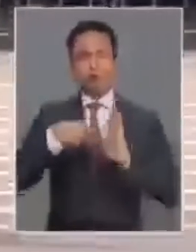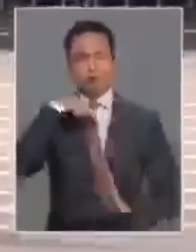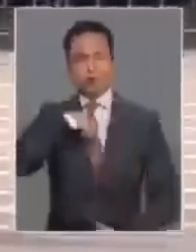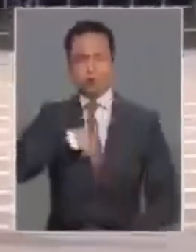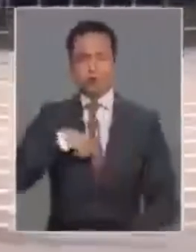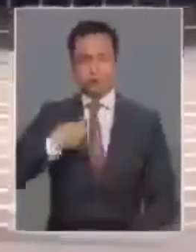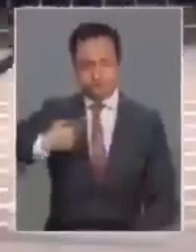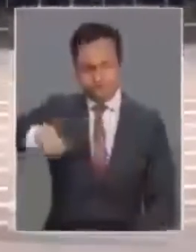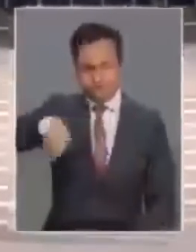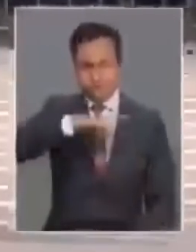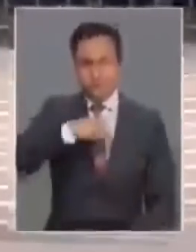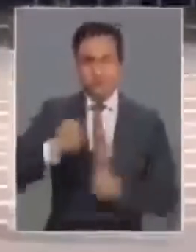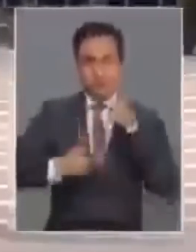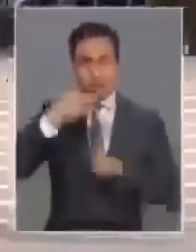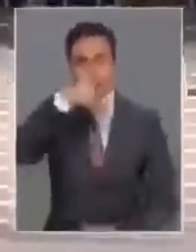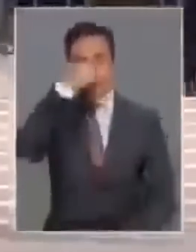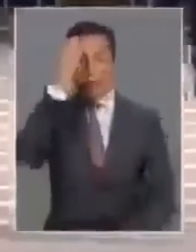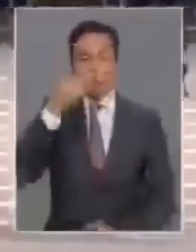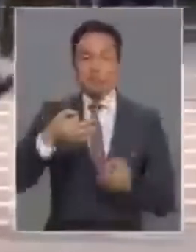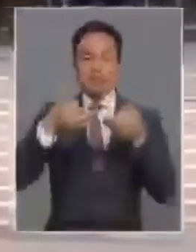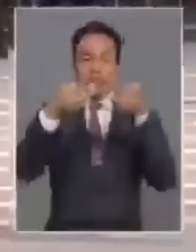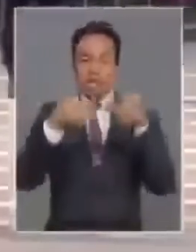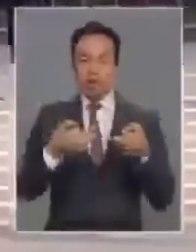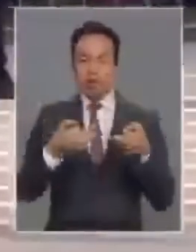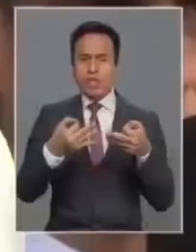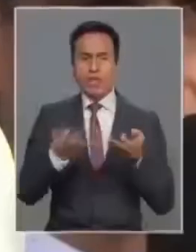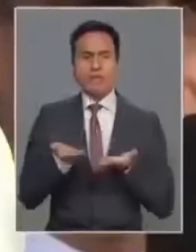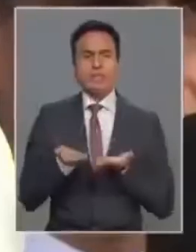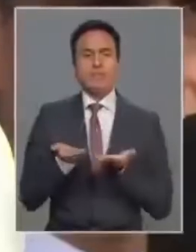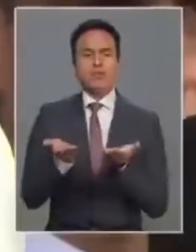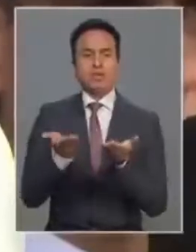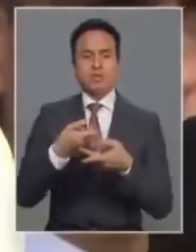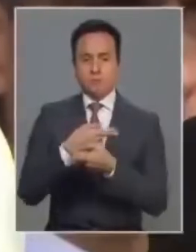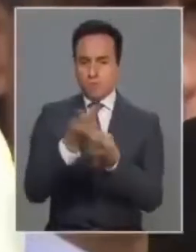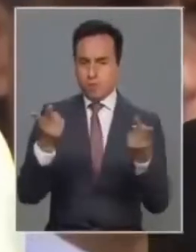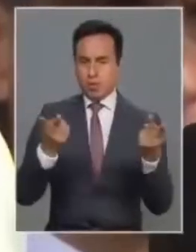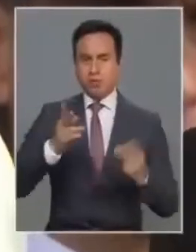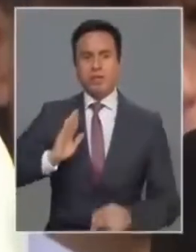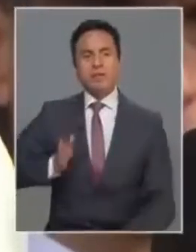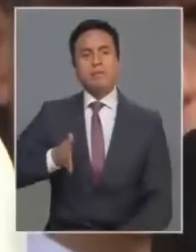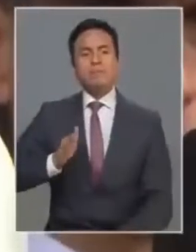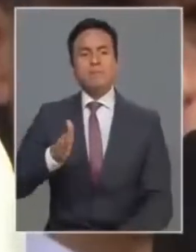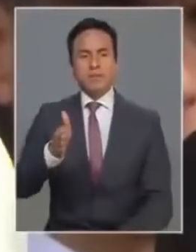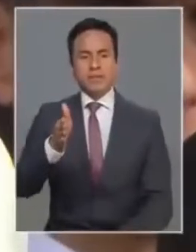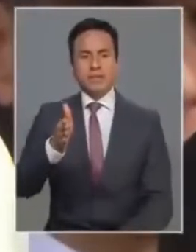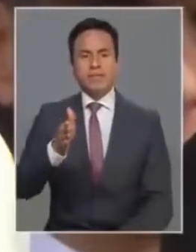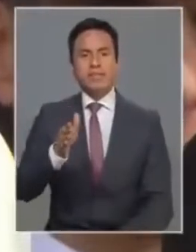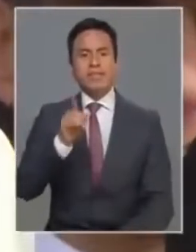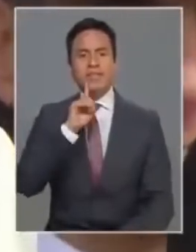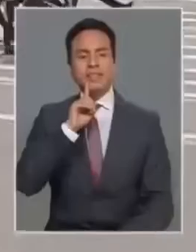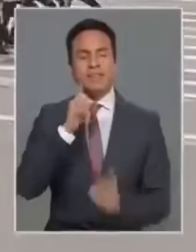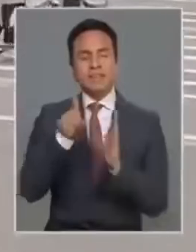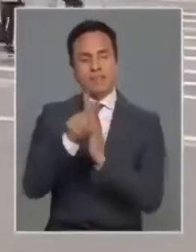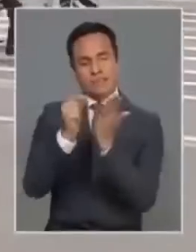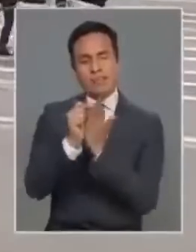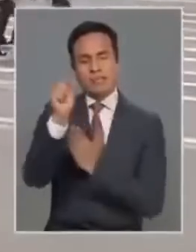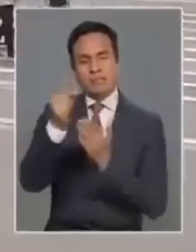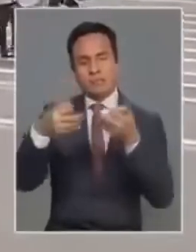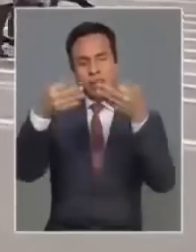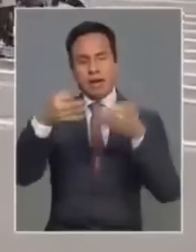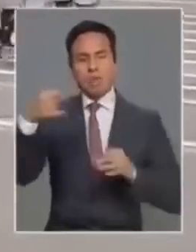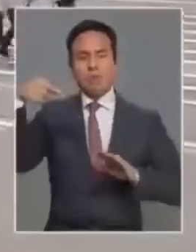En lo personal me gusta mucho porque nosotros ya vimos los desfiles, ¿no? Sí. Los desfiles de diferentes países. Y el desfile colombiano también